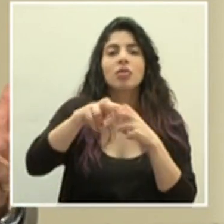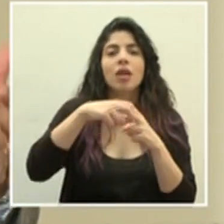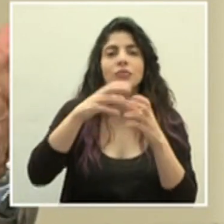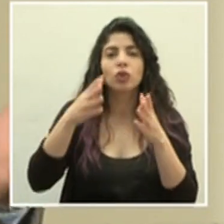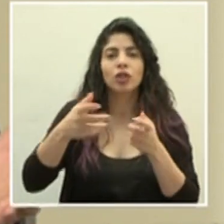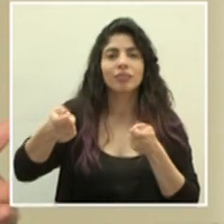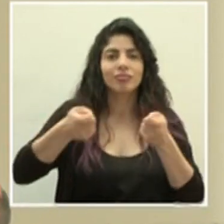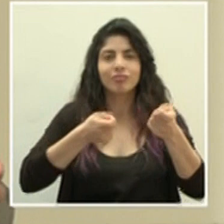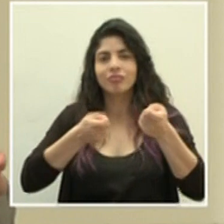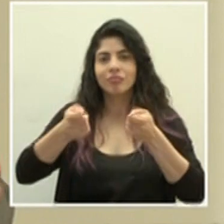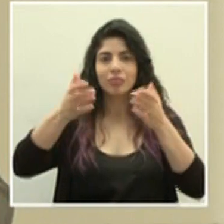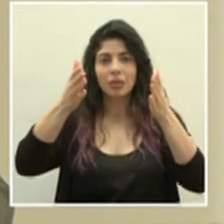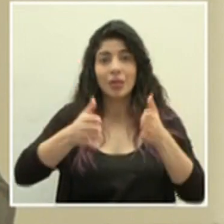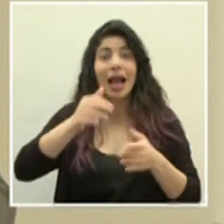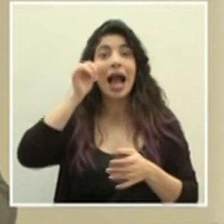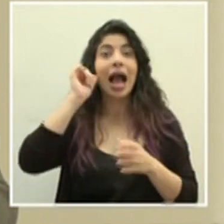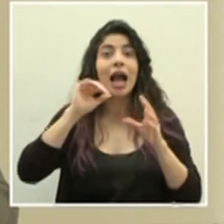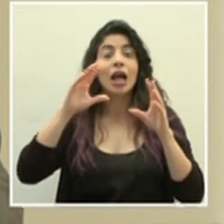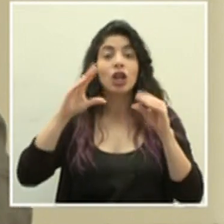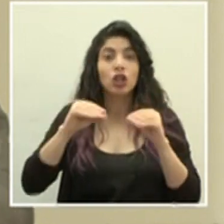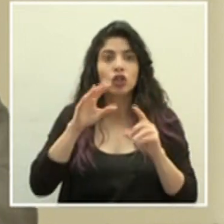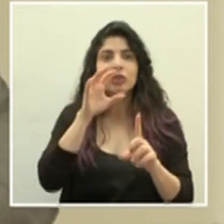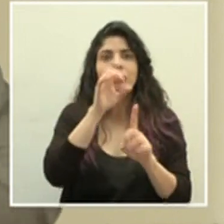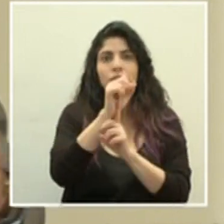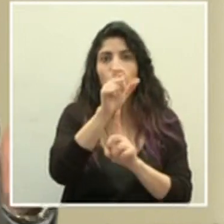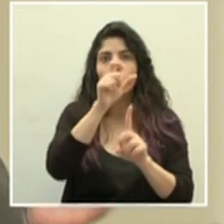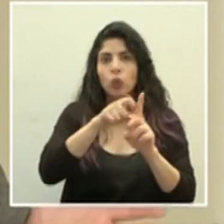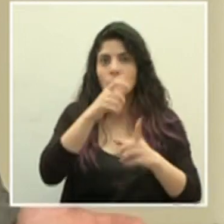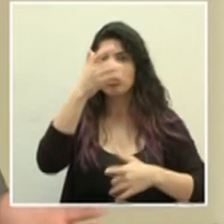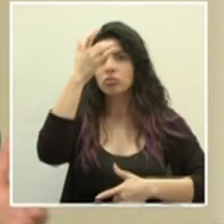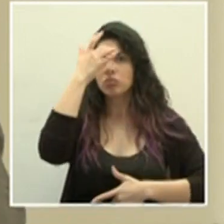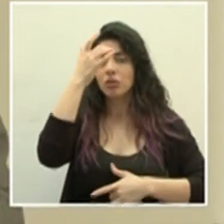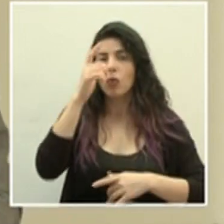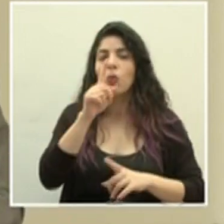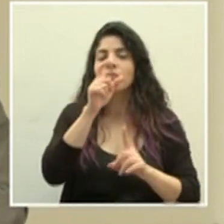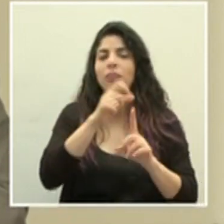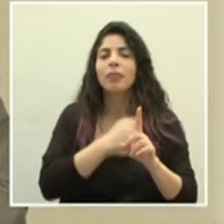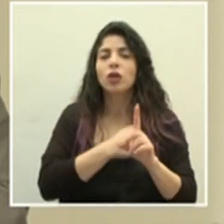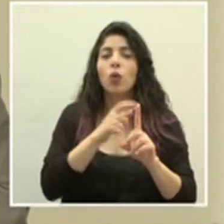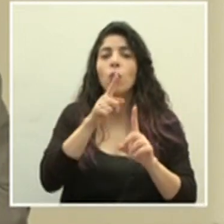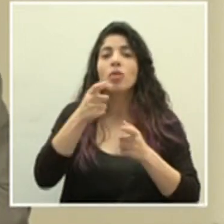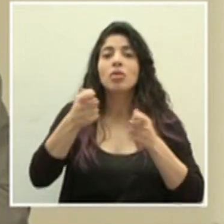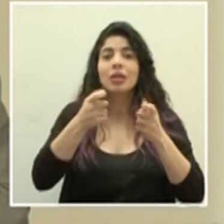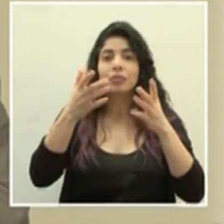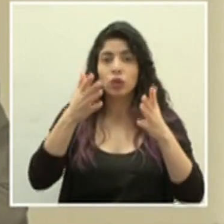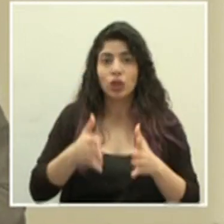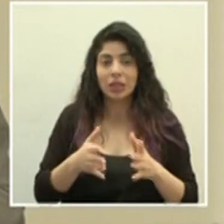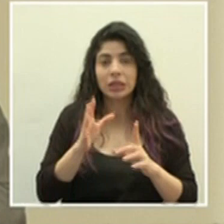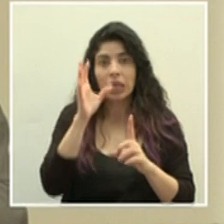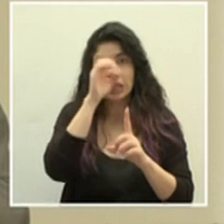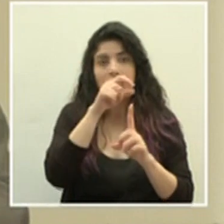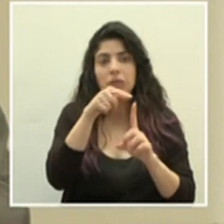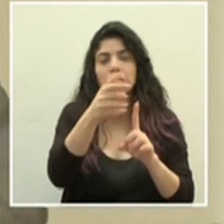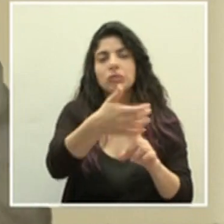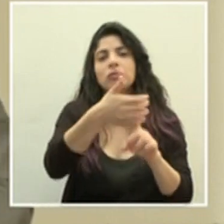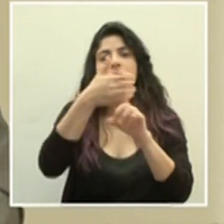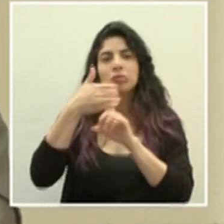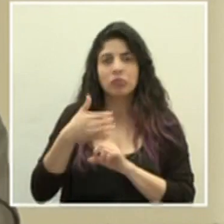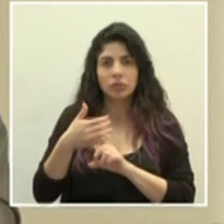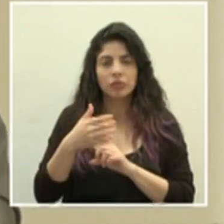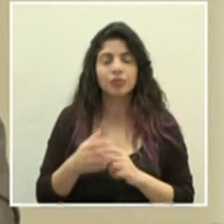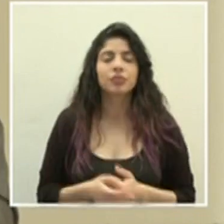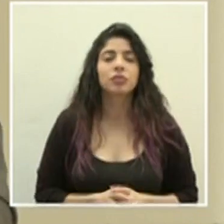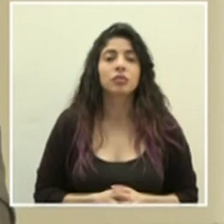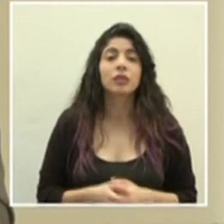transportistas. Anoche se detectó un caso de transportista, también lo llevamos a un centro de contención.